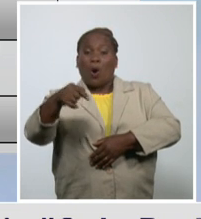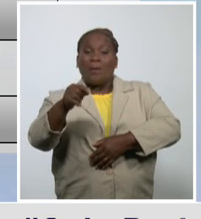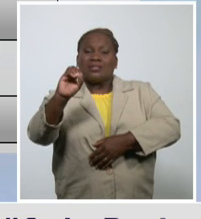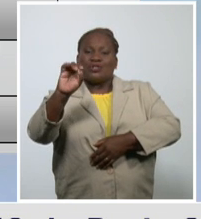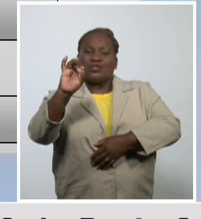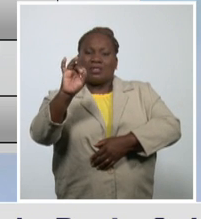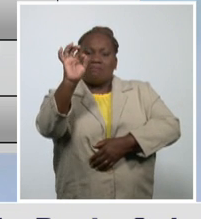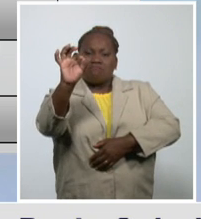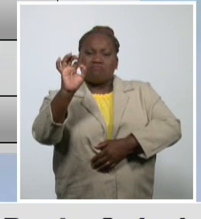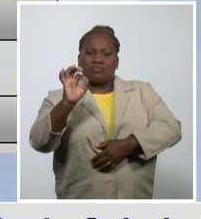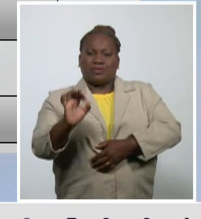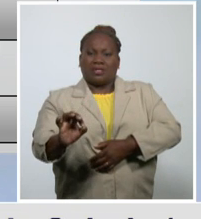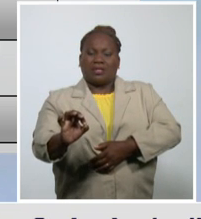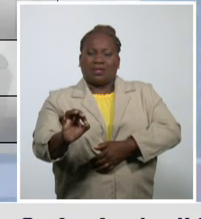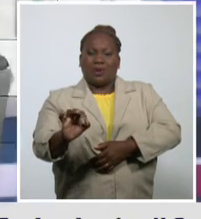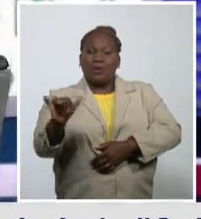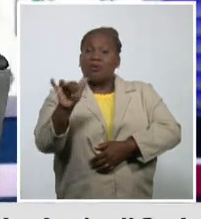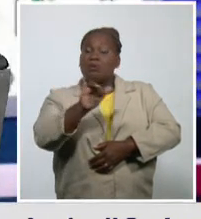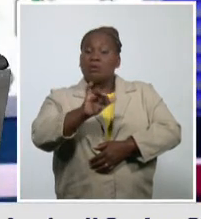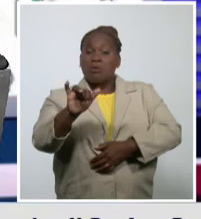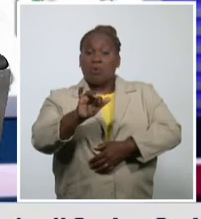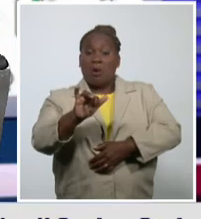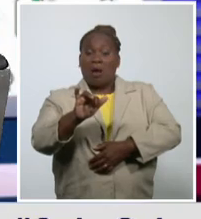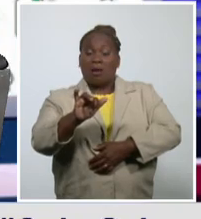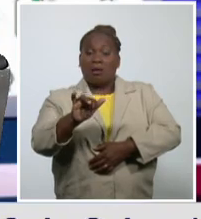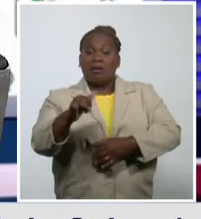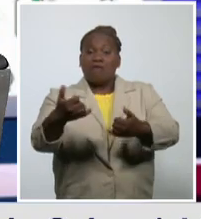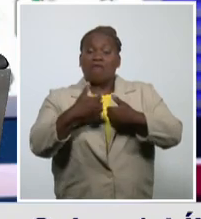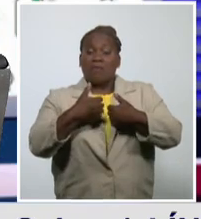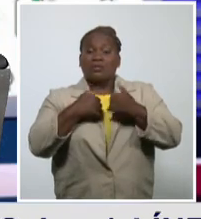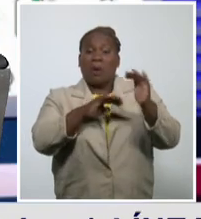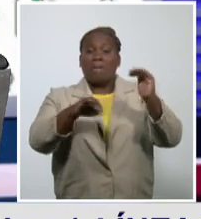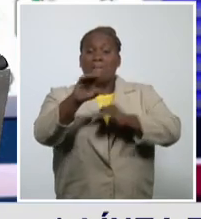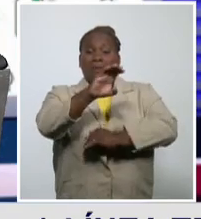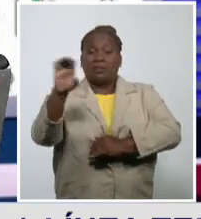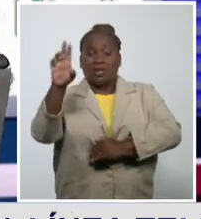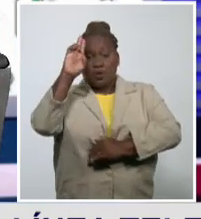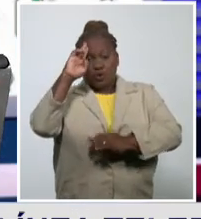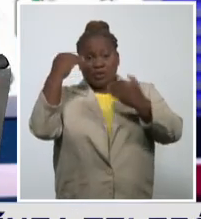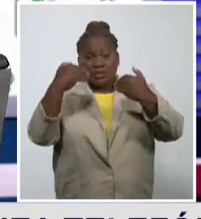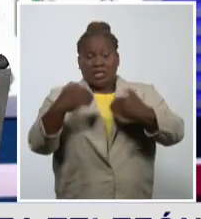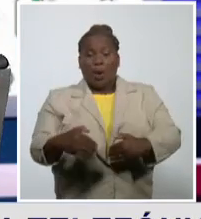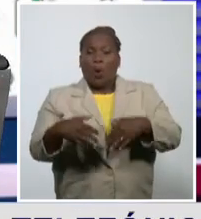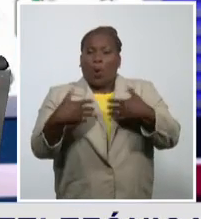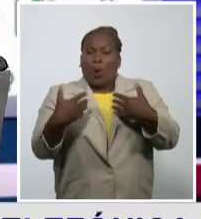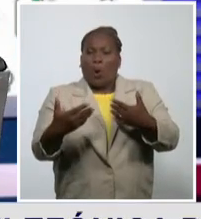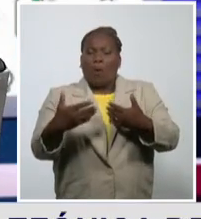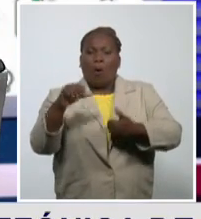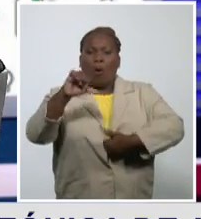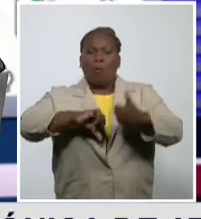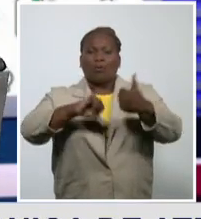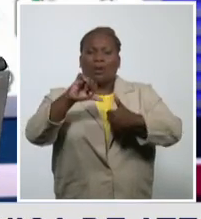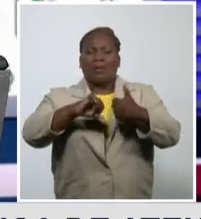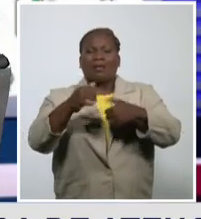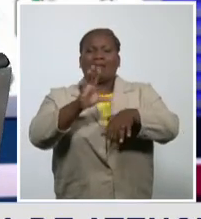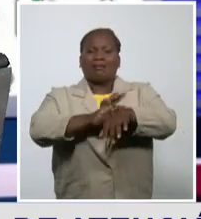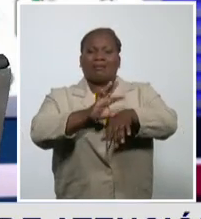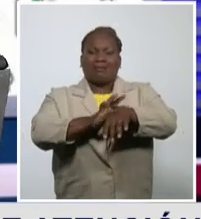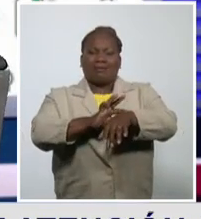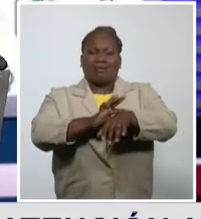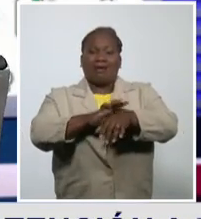7,07%. También llega a nosotros el parte habitual del Ministerio de Salud Pública sobre el comportamiento de la enfermedad en la región de